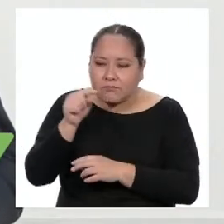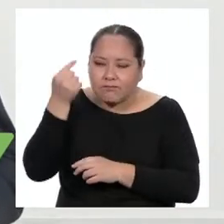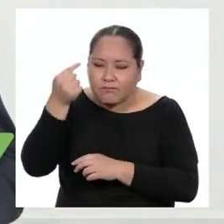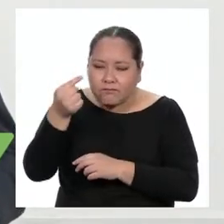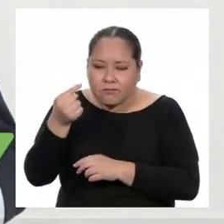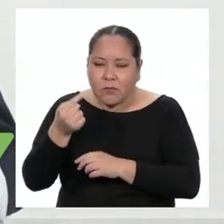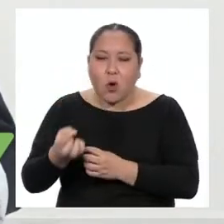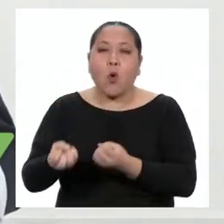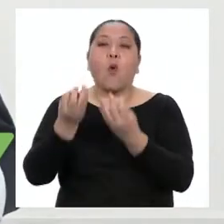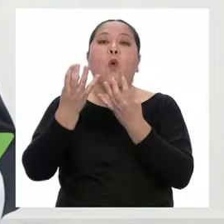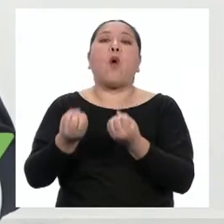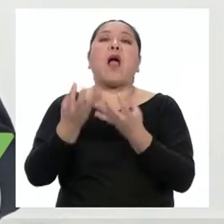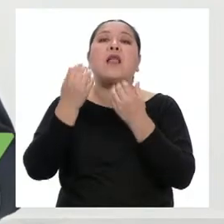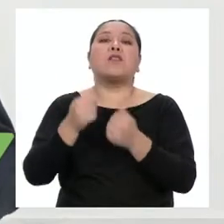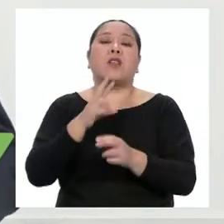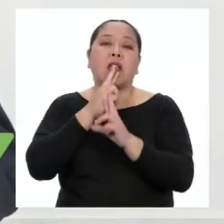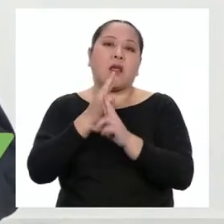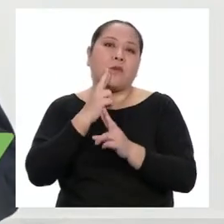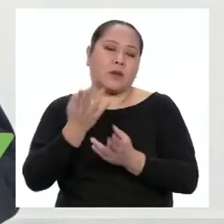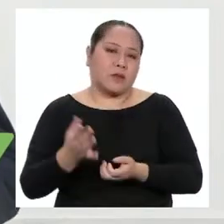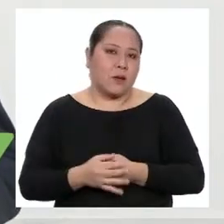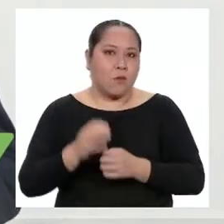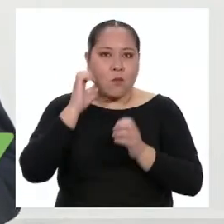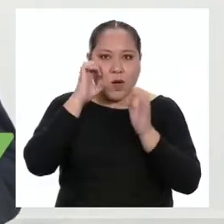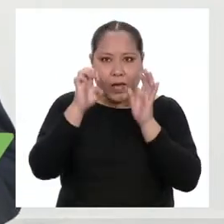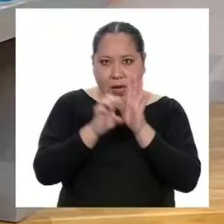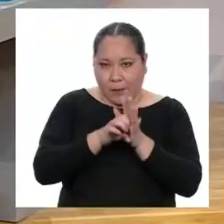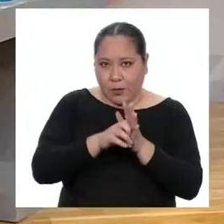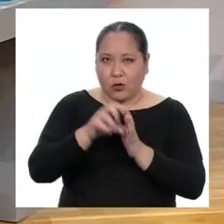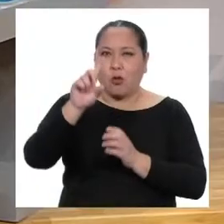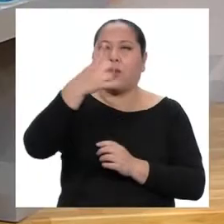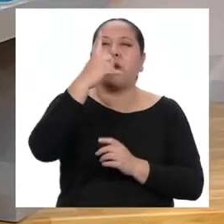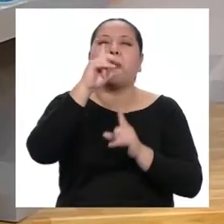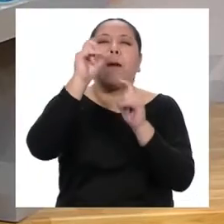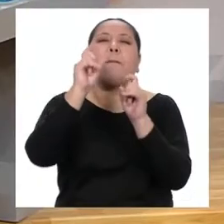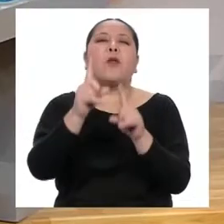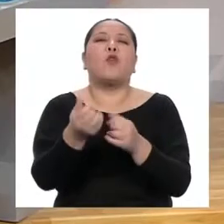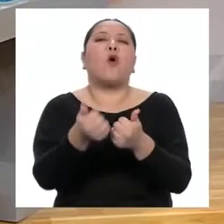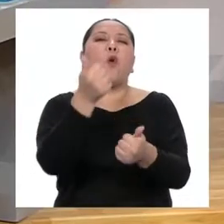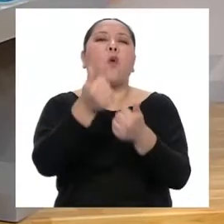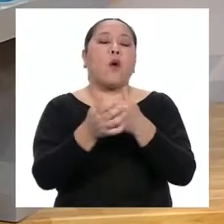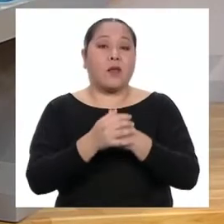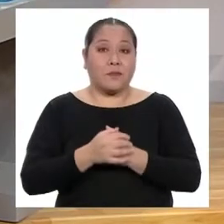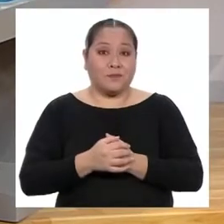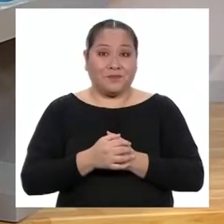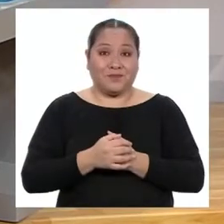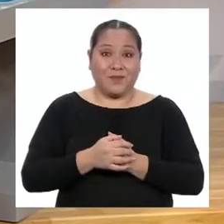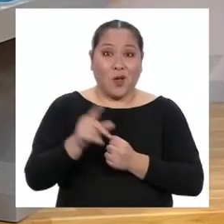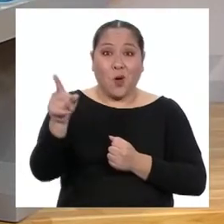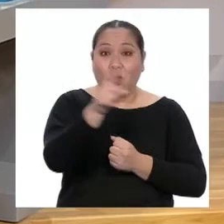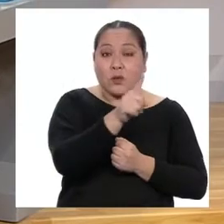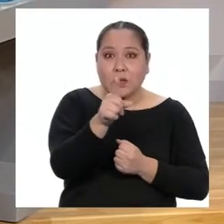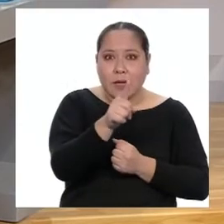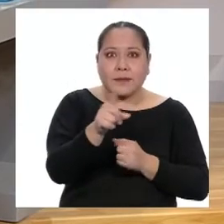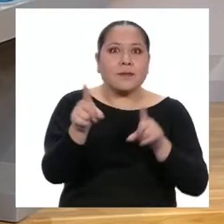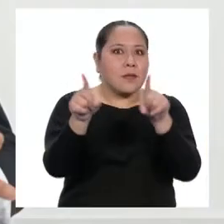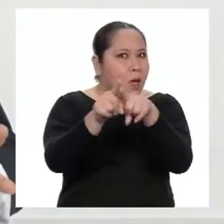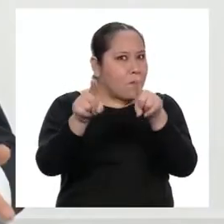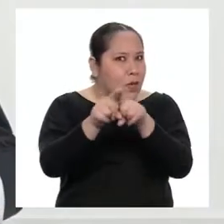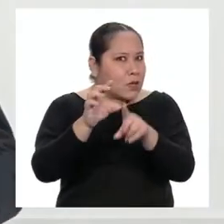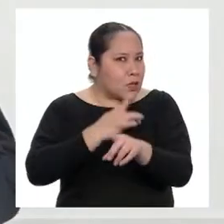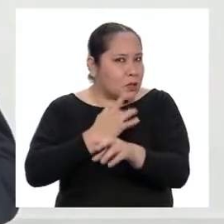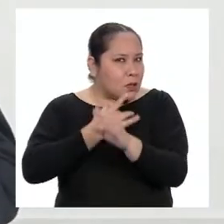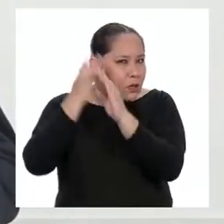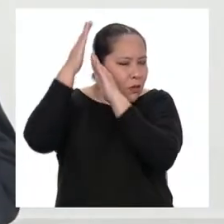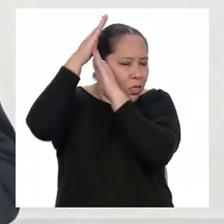preguntas. Veamos, ¿cuál es tu primera pregunta? ¿Ustedes también han sido discriminados?